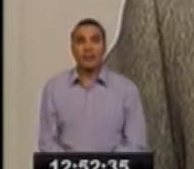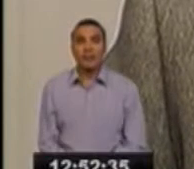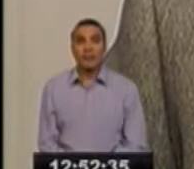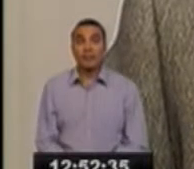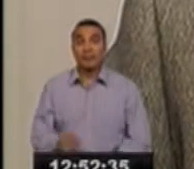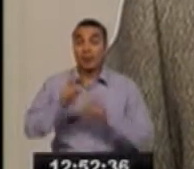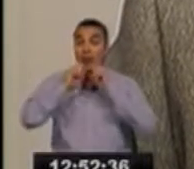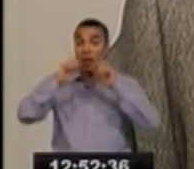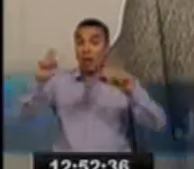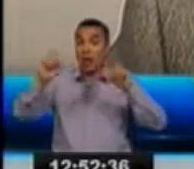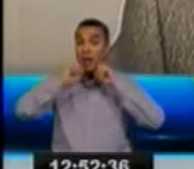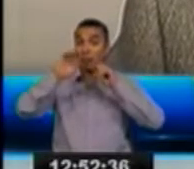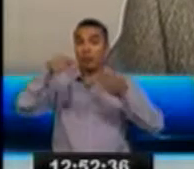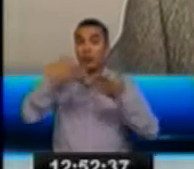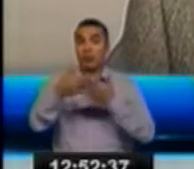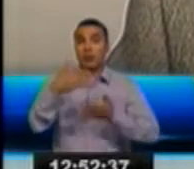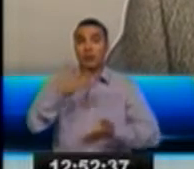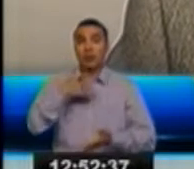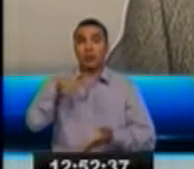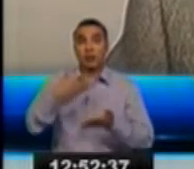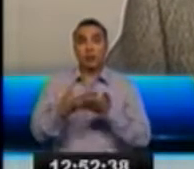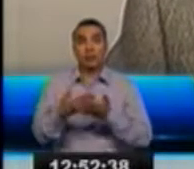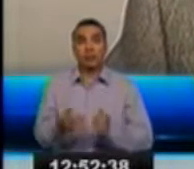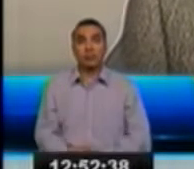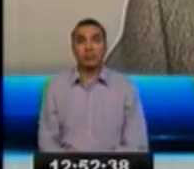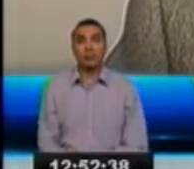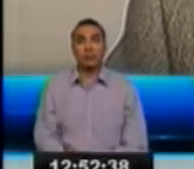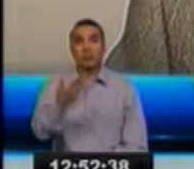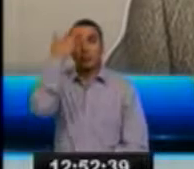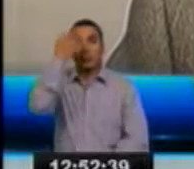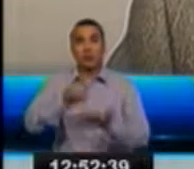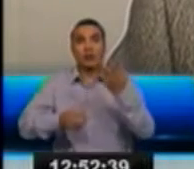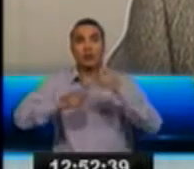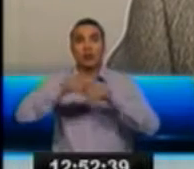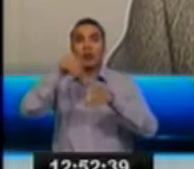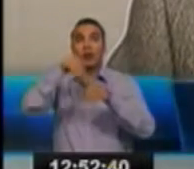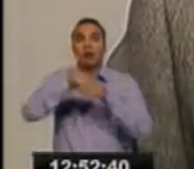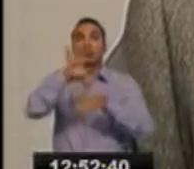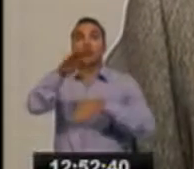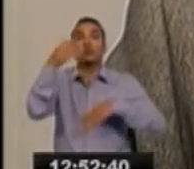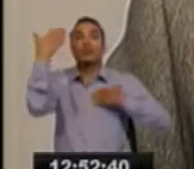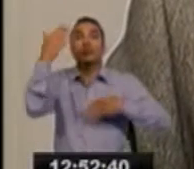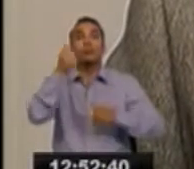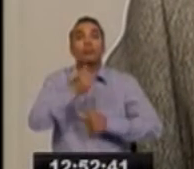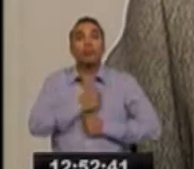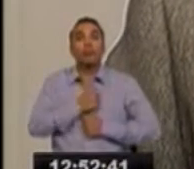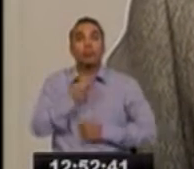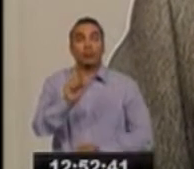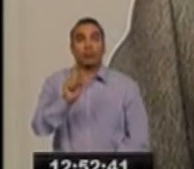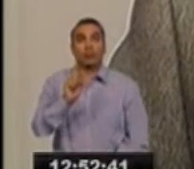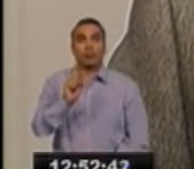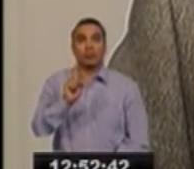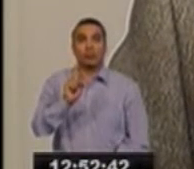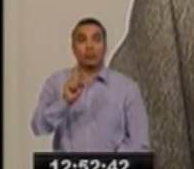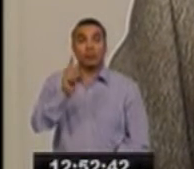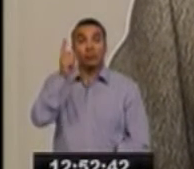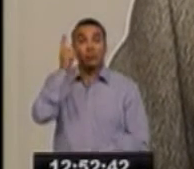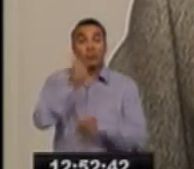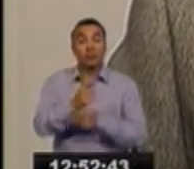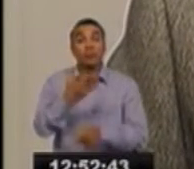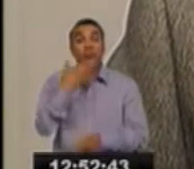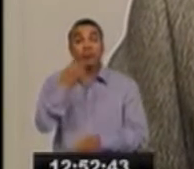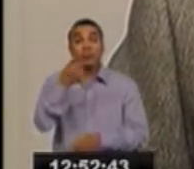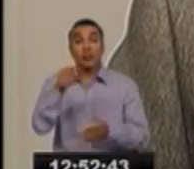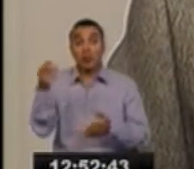reclamos que ha habido, todos en su mayoría son por problemas internos en su partido político. ¿En base a qué?